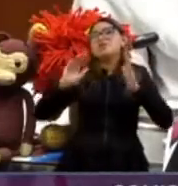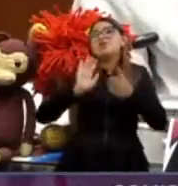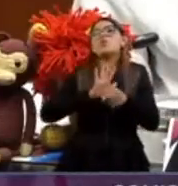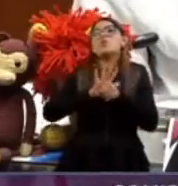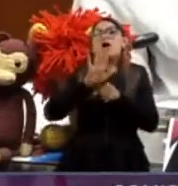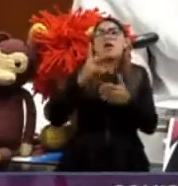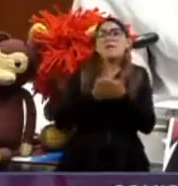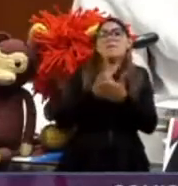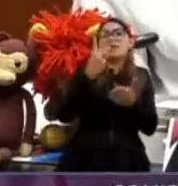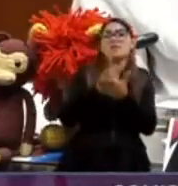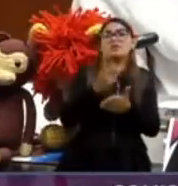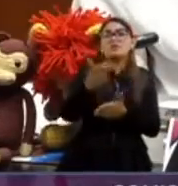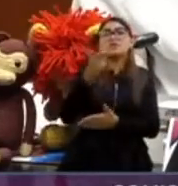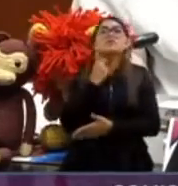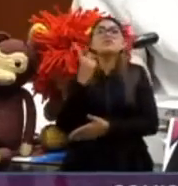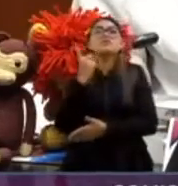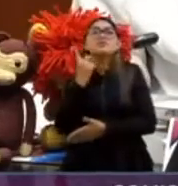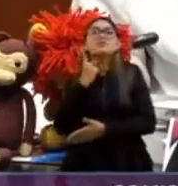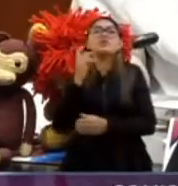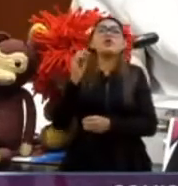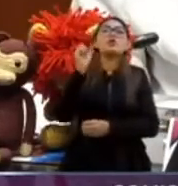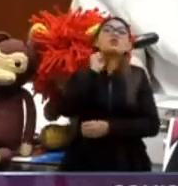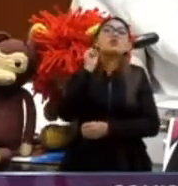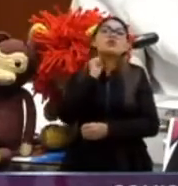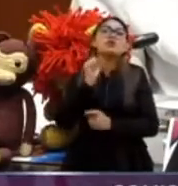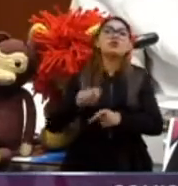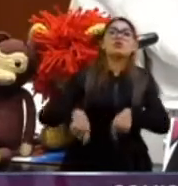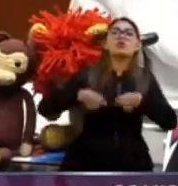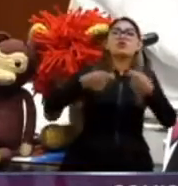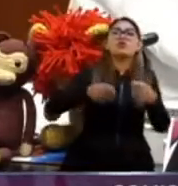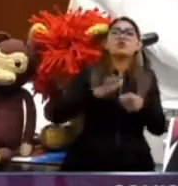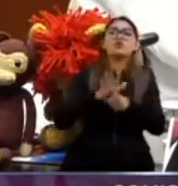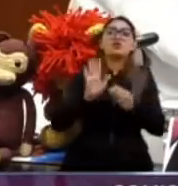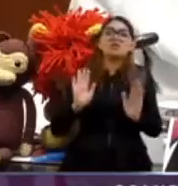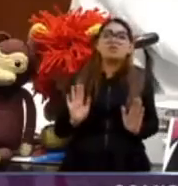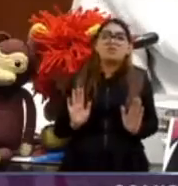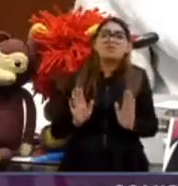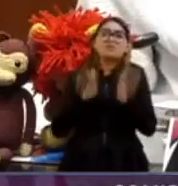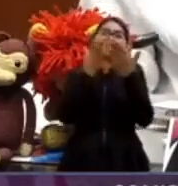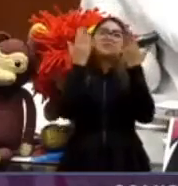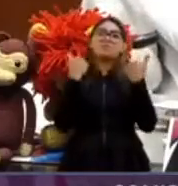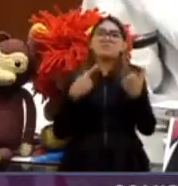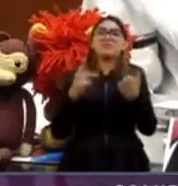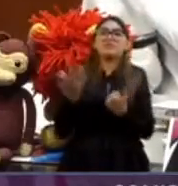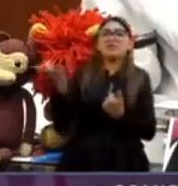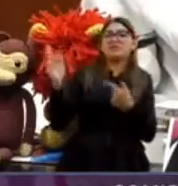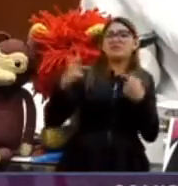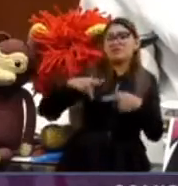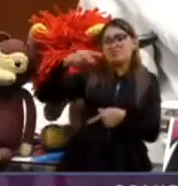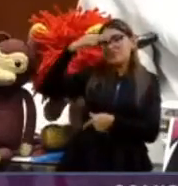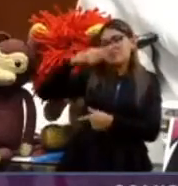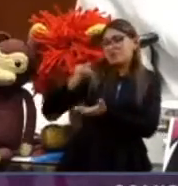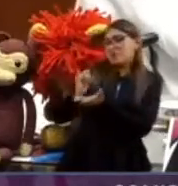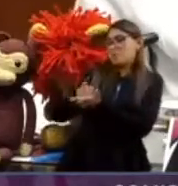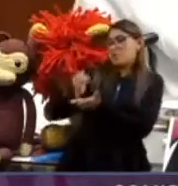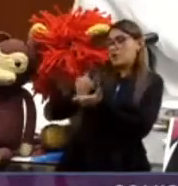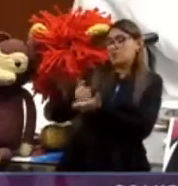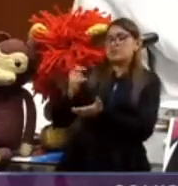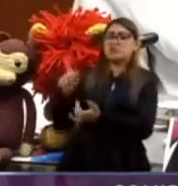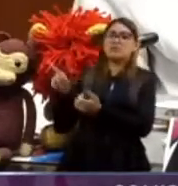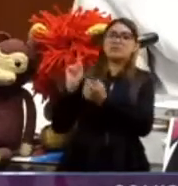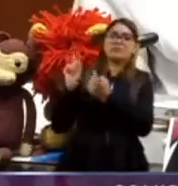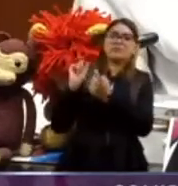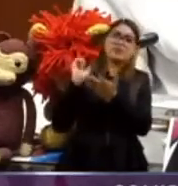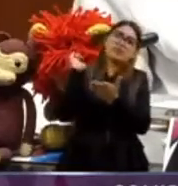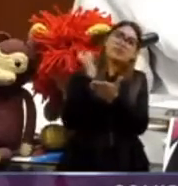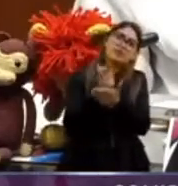ser diputados o senadores. Entonces, pues va a volver a pagar los mexicanos con sus impuestos nuevamente